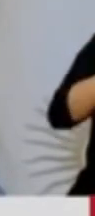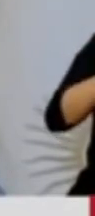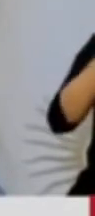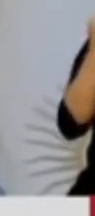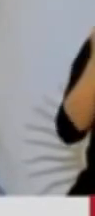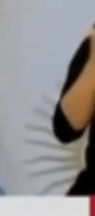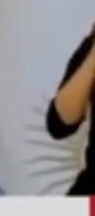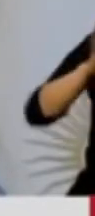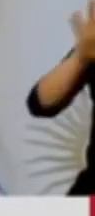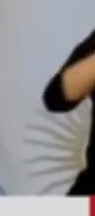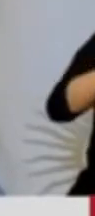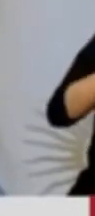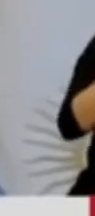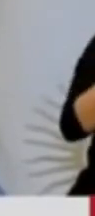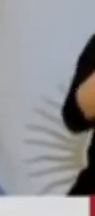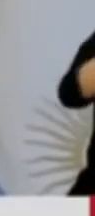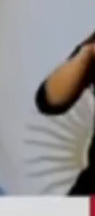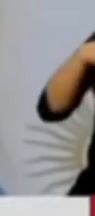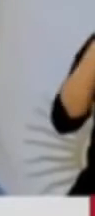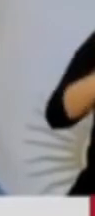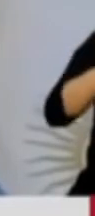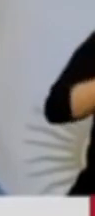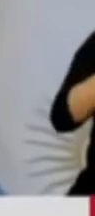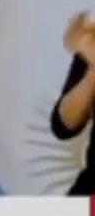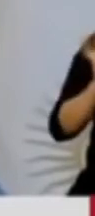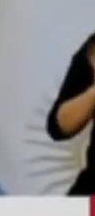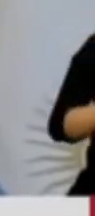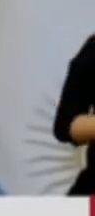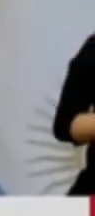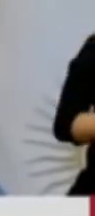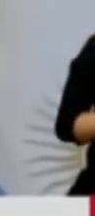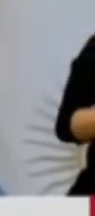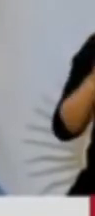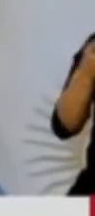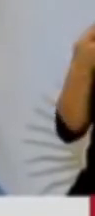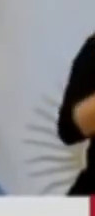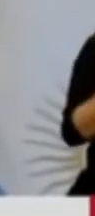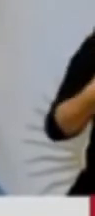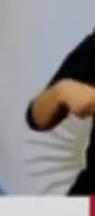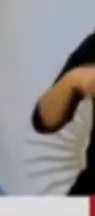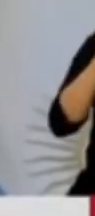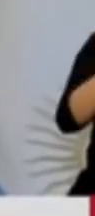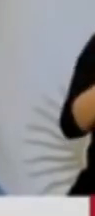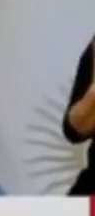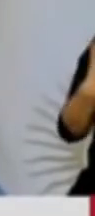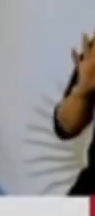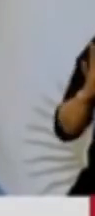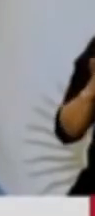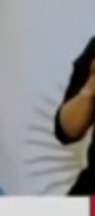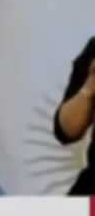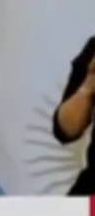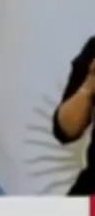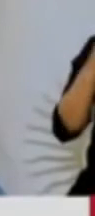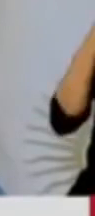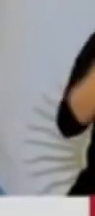regionales de cada zona franca, las mercaderías que puedan ser objeto de esas operaciones sin